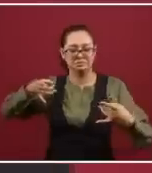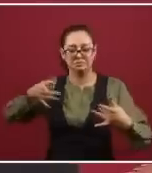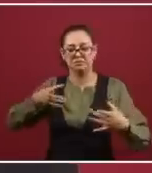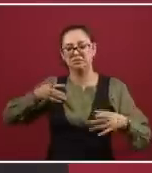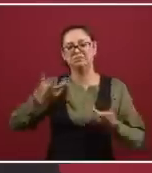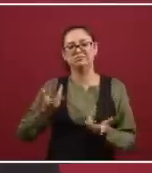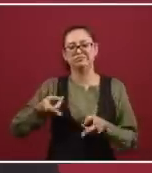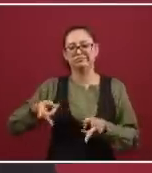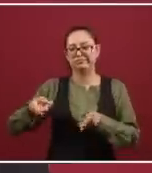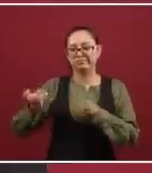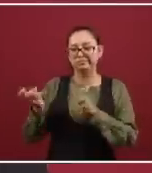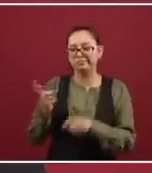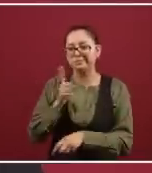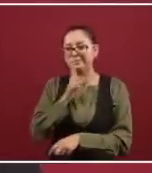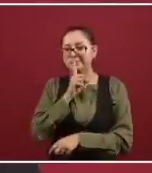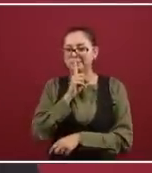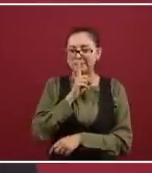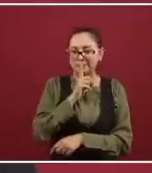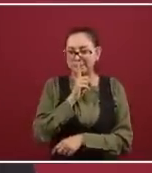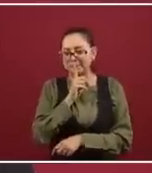No se puede hablar.